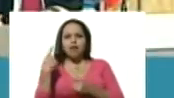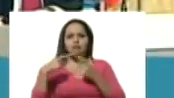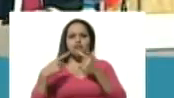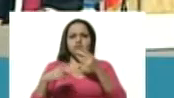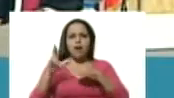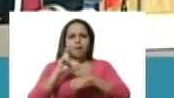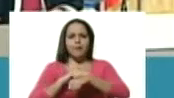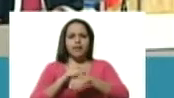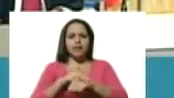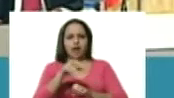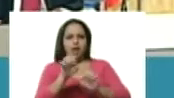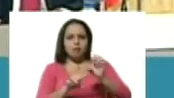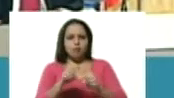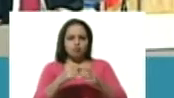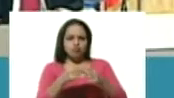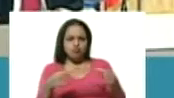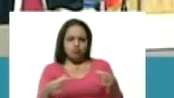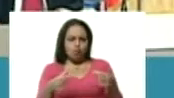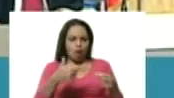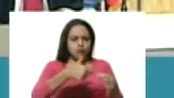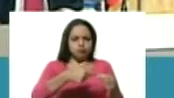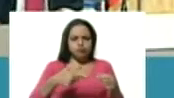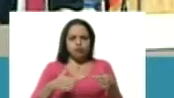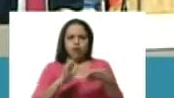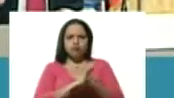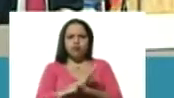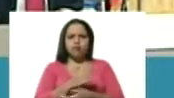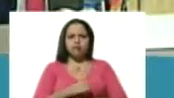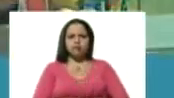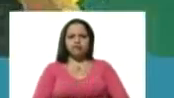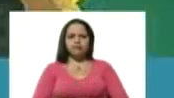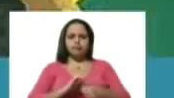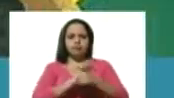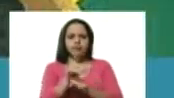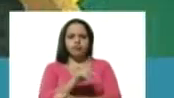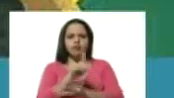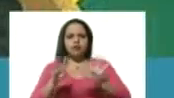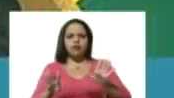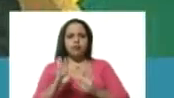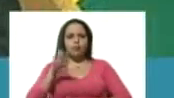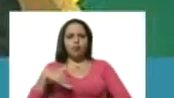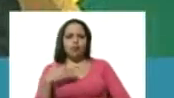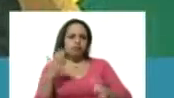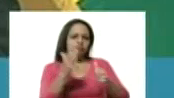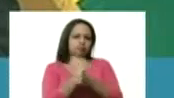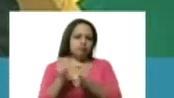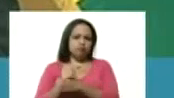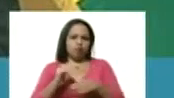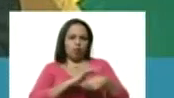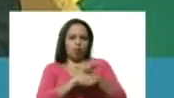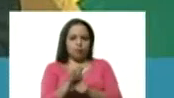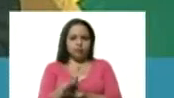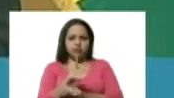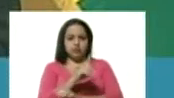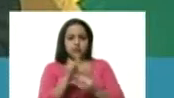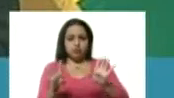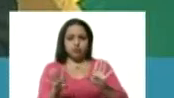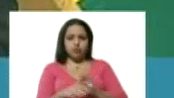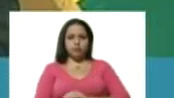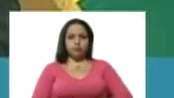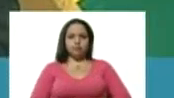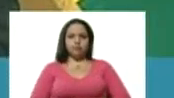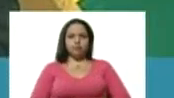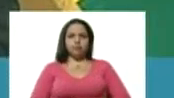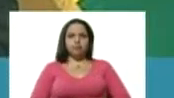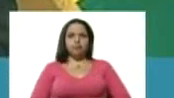de pruebas contra el COVID-19, para el diagnóstico del COVID-19, corrijo, y por